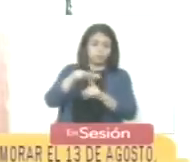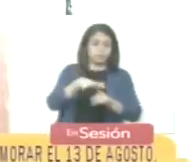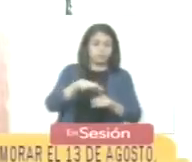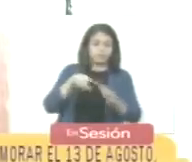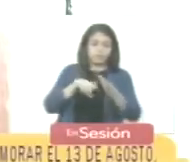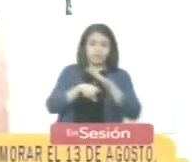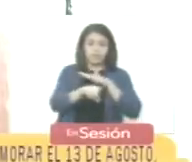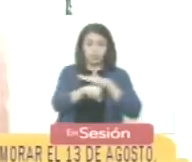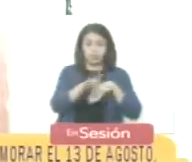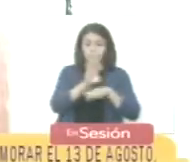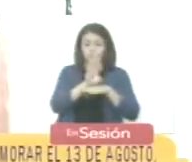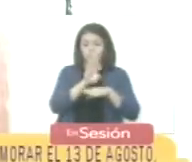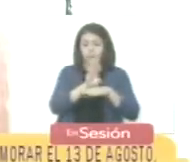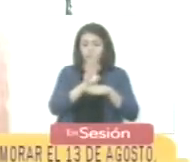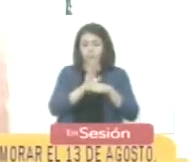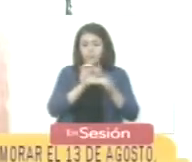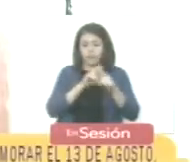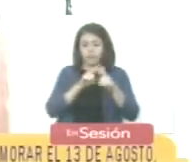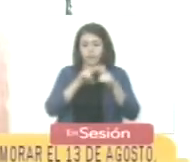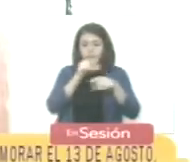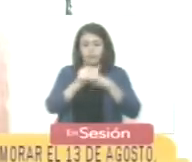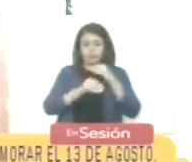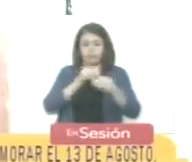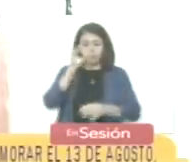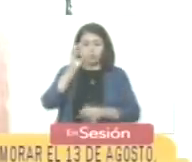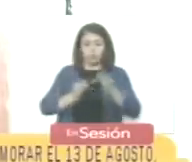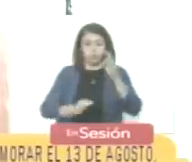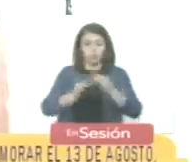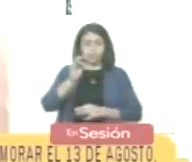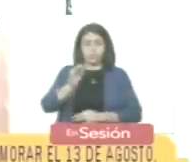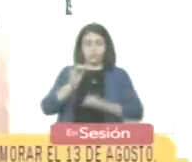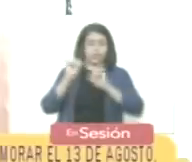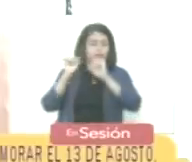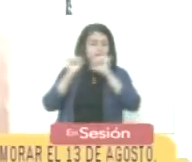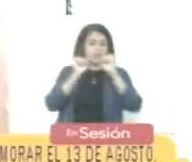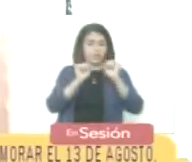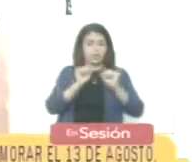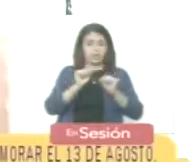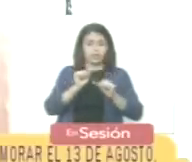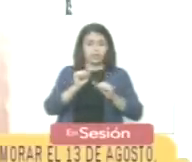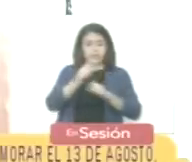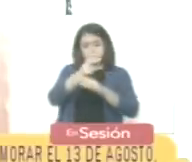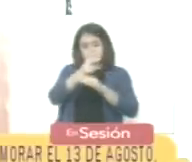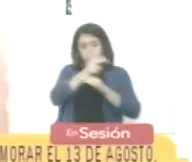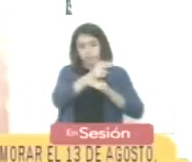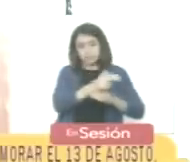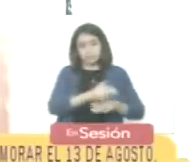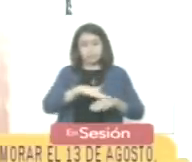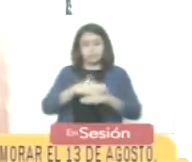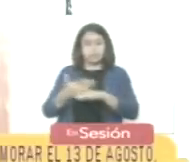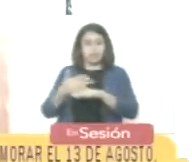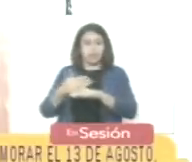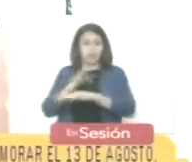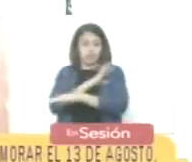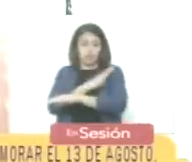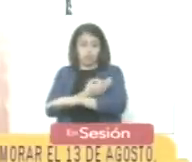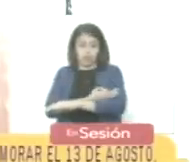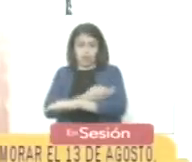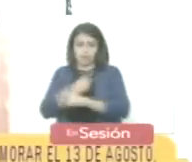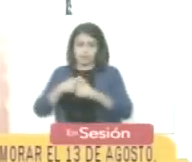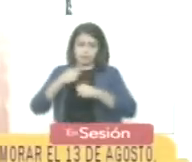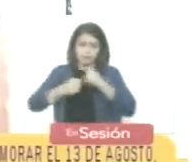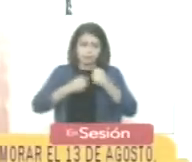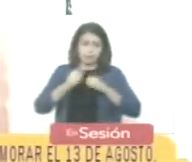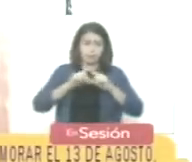ingresaran allí para hacer justicia, para evitar, mejor dicho, ajusticiamiento por parte de esta fuerza. Pero